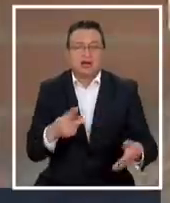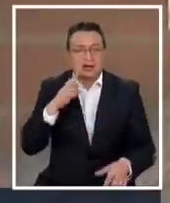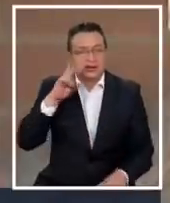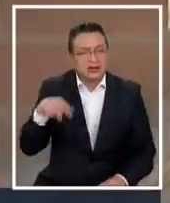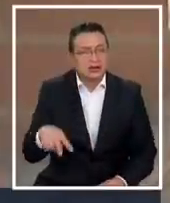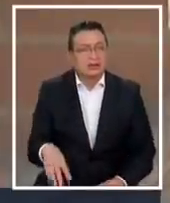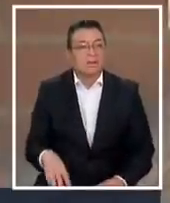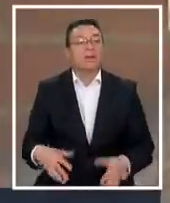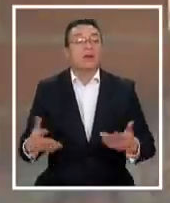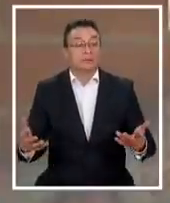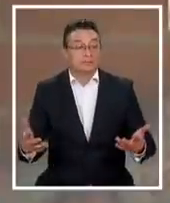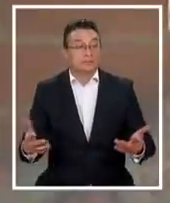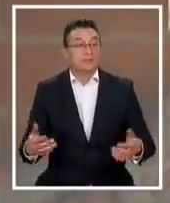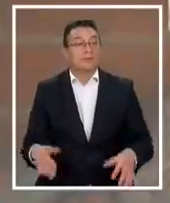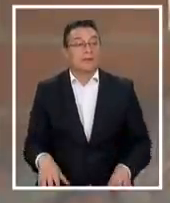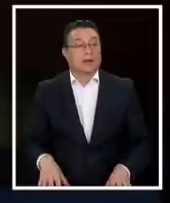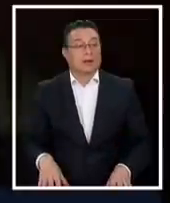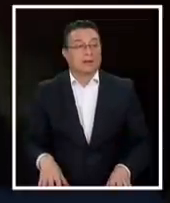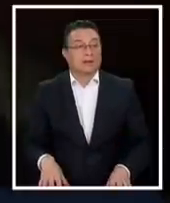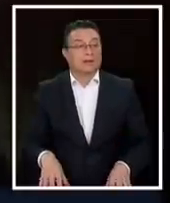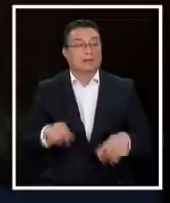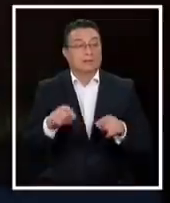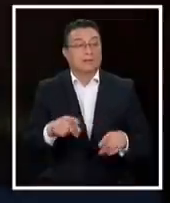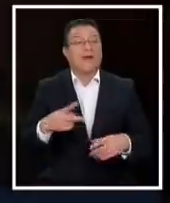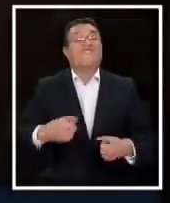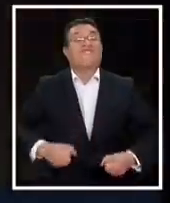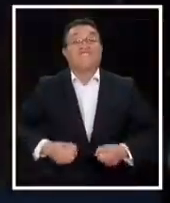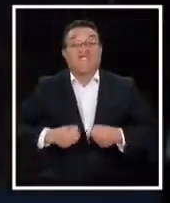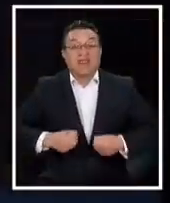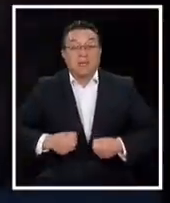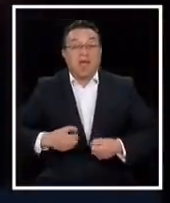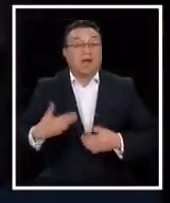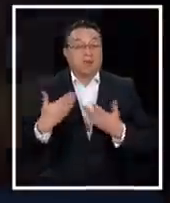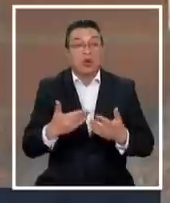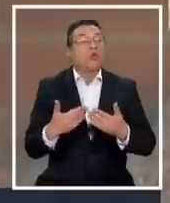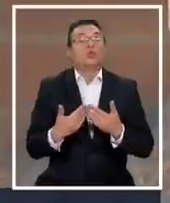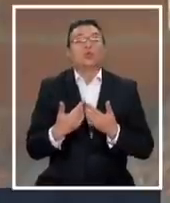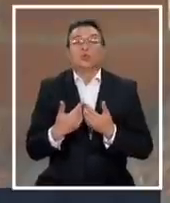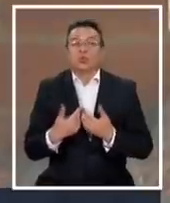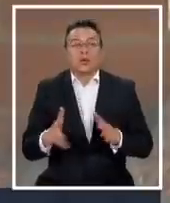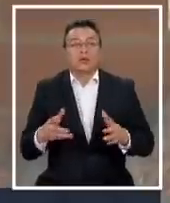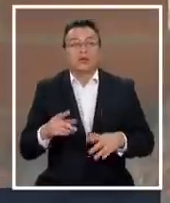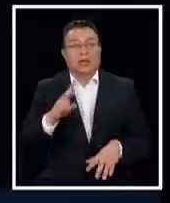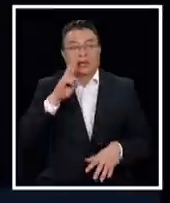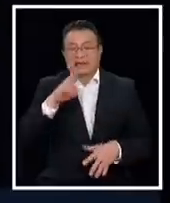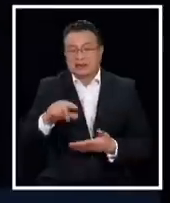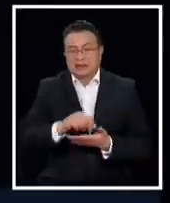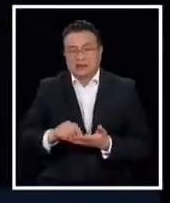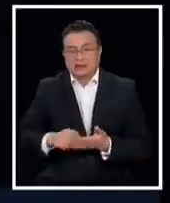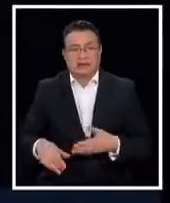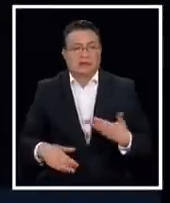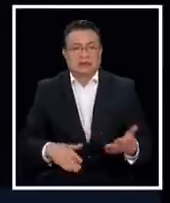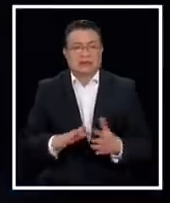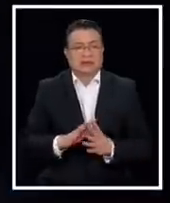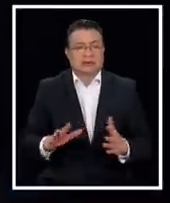Ya, entonces, vitamina, cualquiera. Esto sin receta. Alimentación,